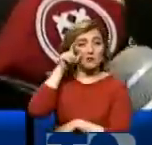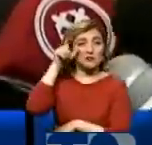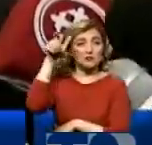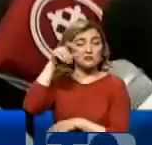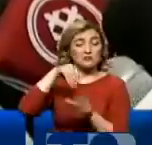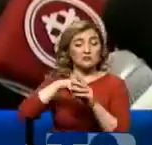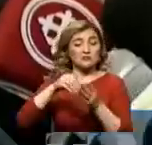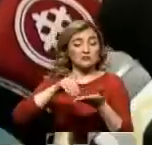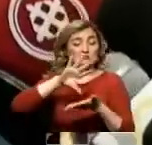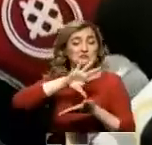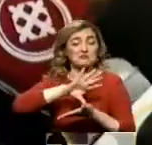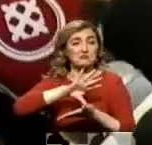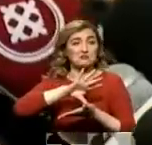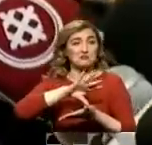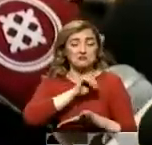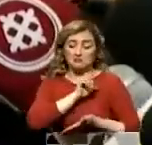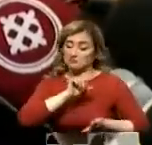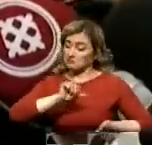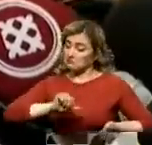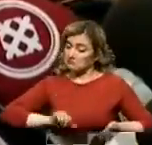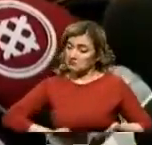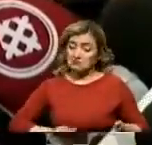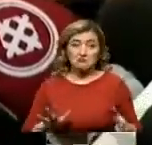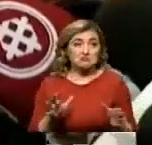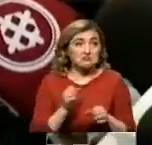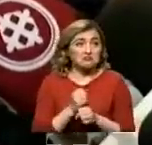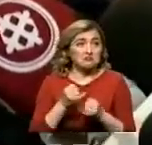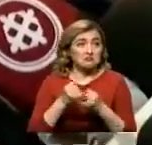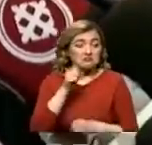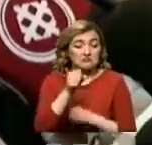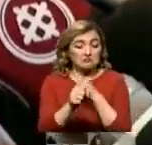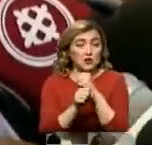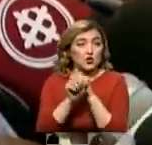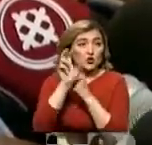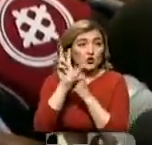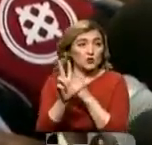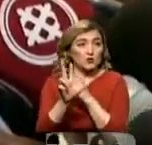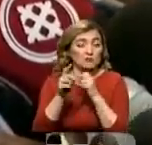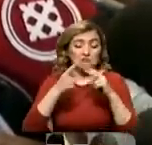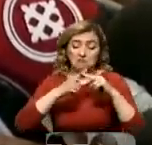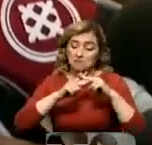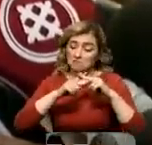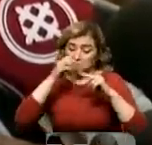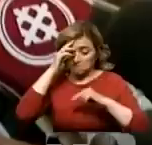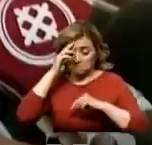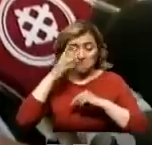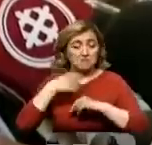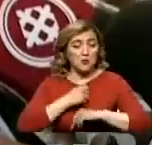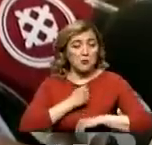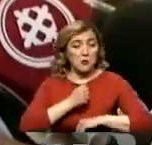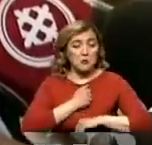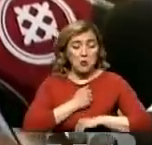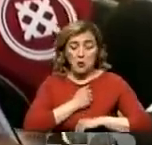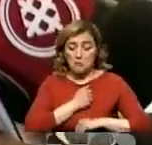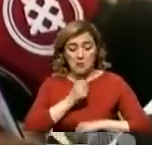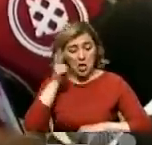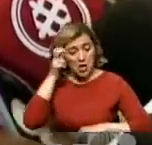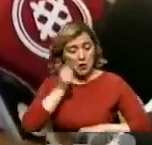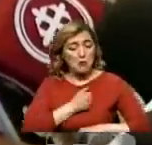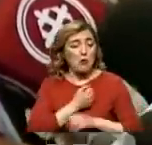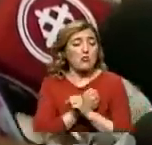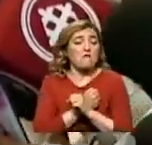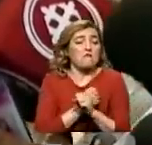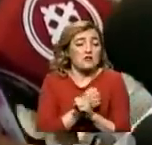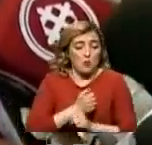en el Pleno será tal cual como ha venido siendo los últimos 3 años, apegada a los principios que siempre he dicho que voy a defender y